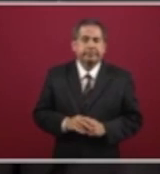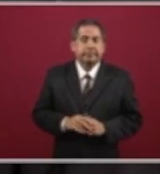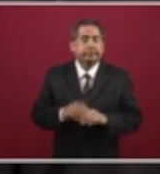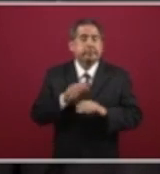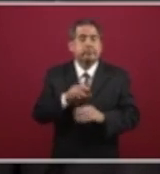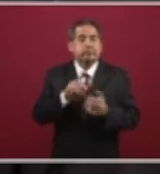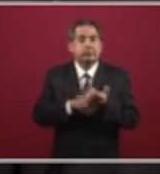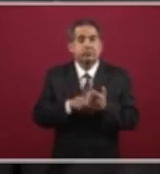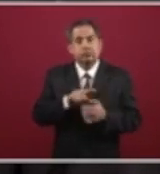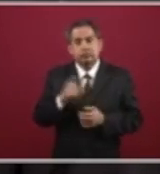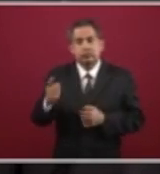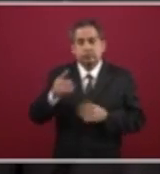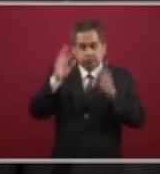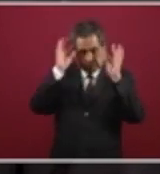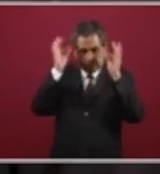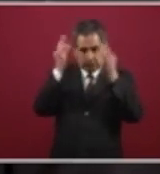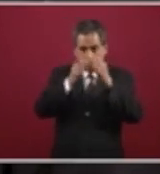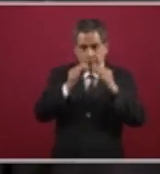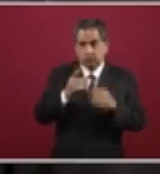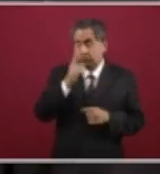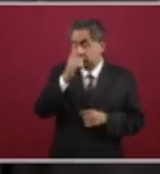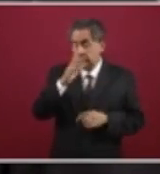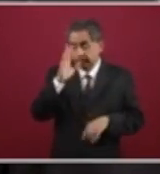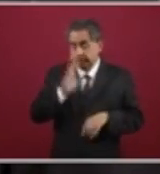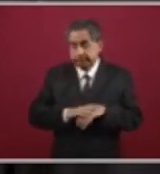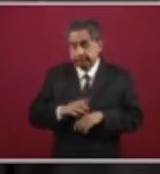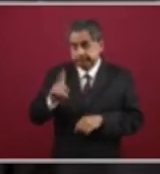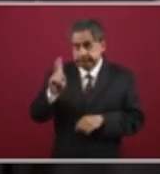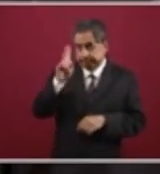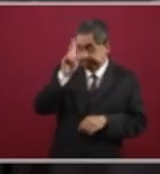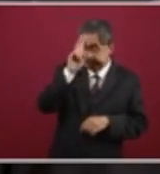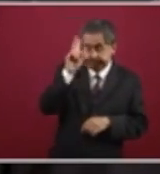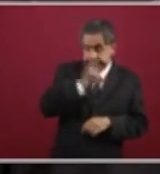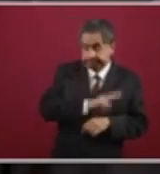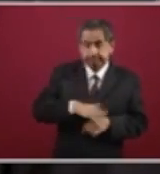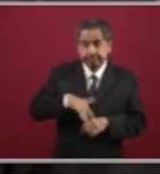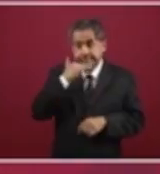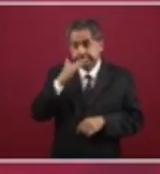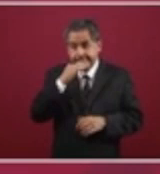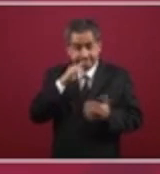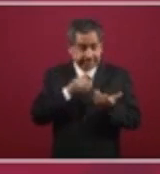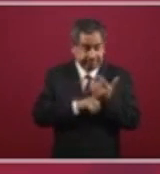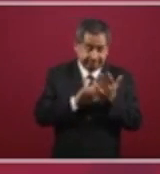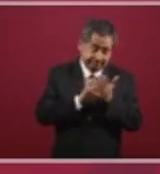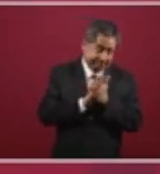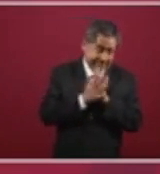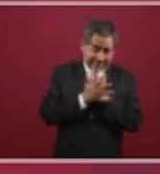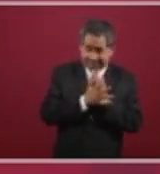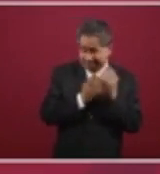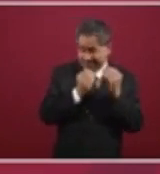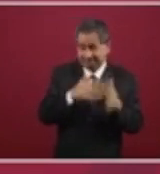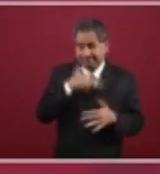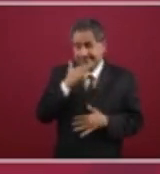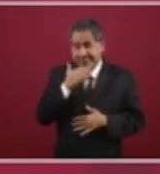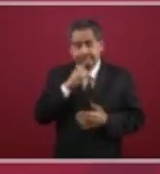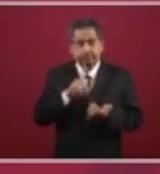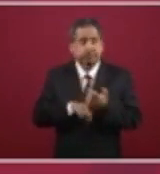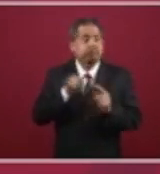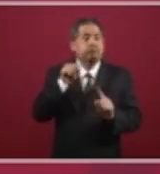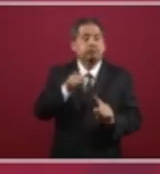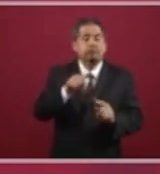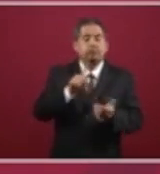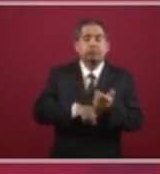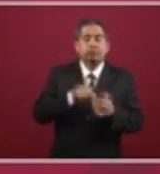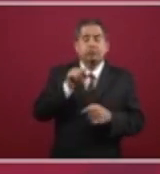Acerca de las aduanas, una de las más infiltrada es la aduana